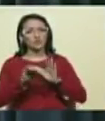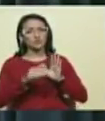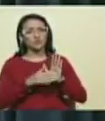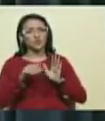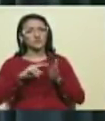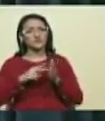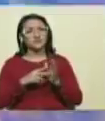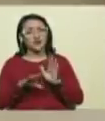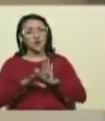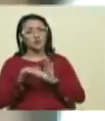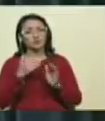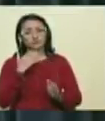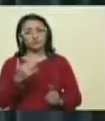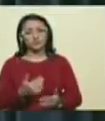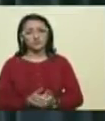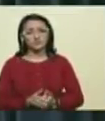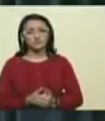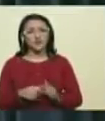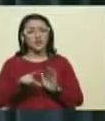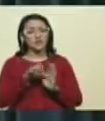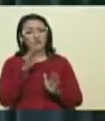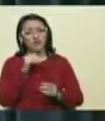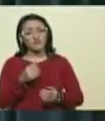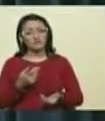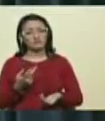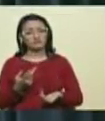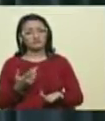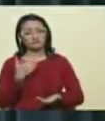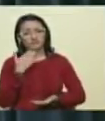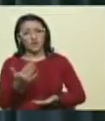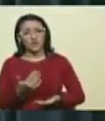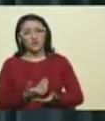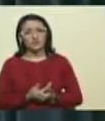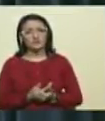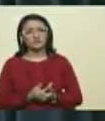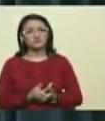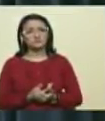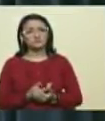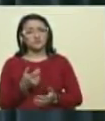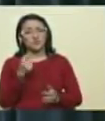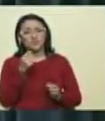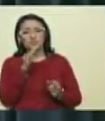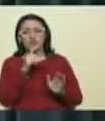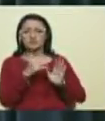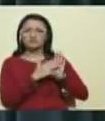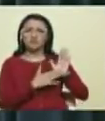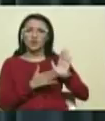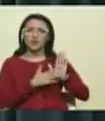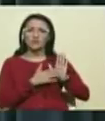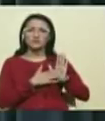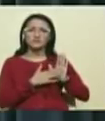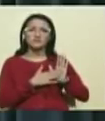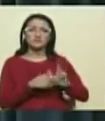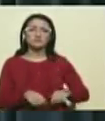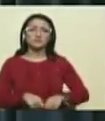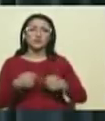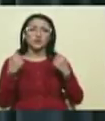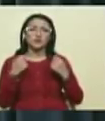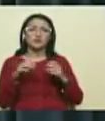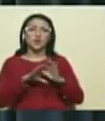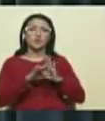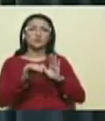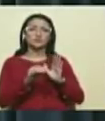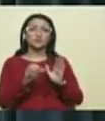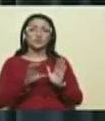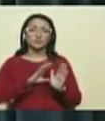Constitución está sobre esa ley. Por tanto, esa ley no tiene valor, esa ley no existe, ni existiría el decreto, hipotéticamente, que violente la Constitución de